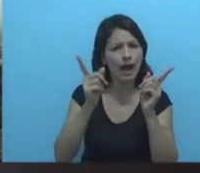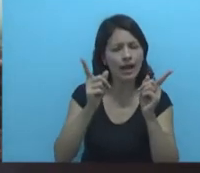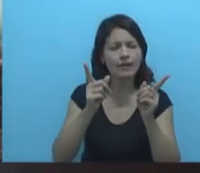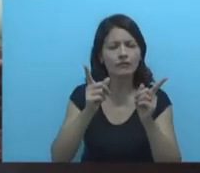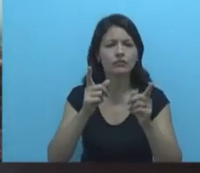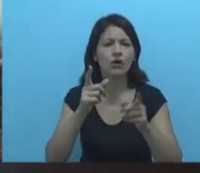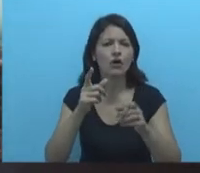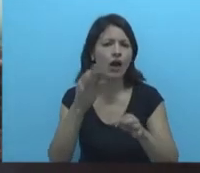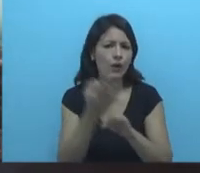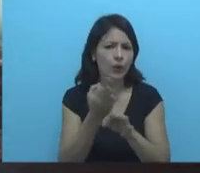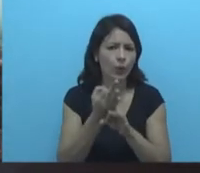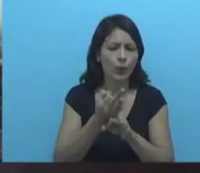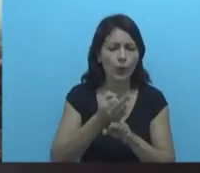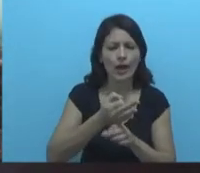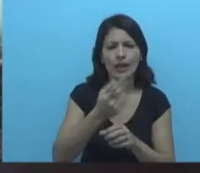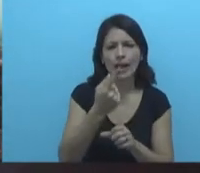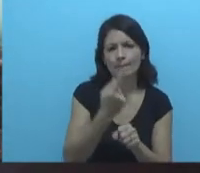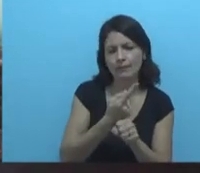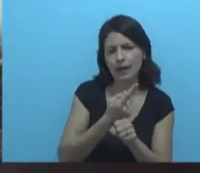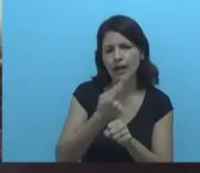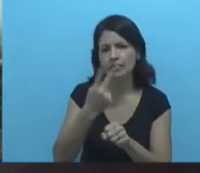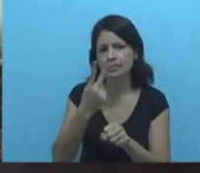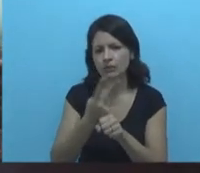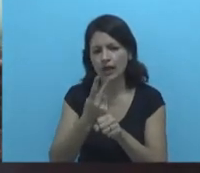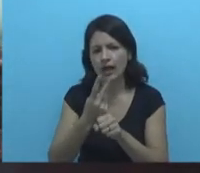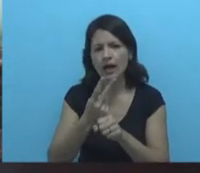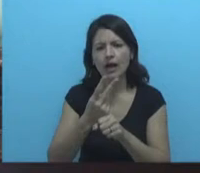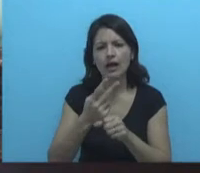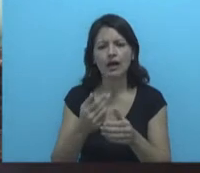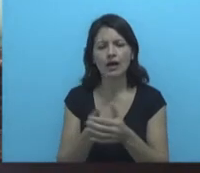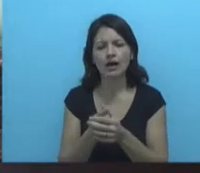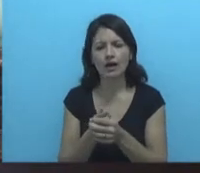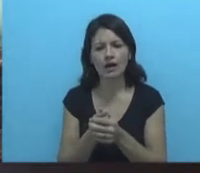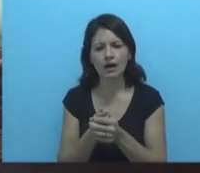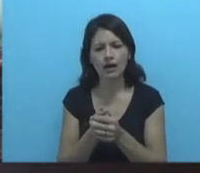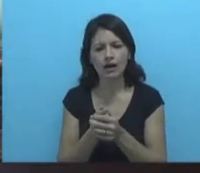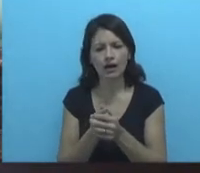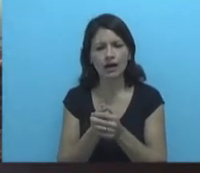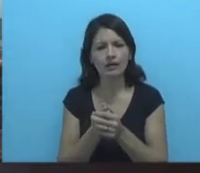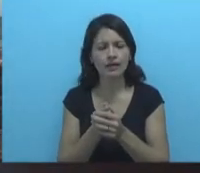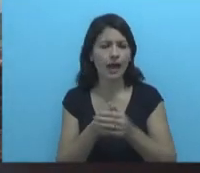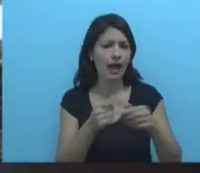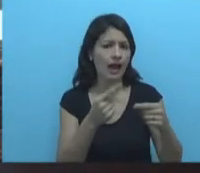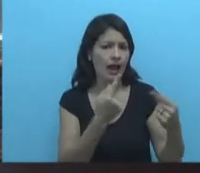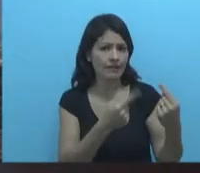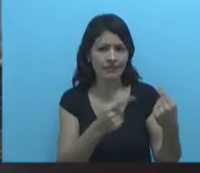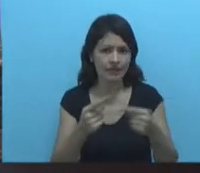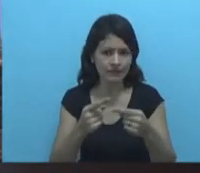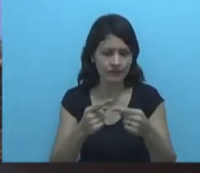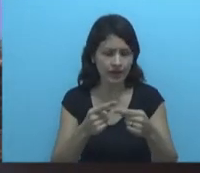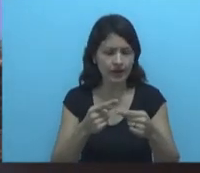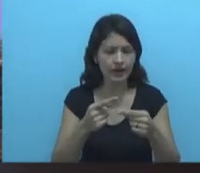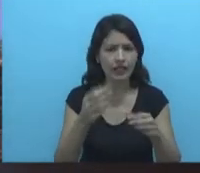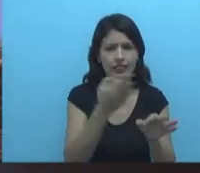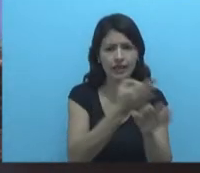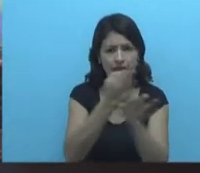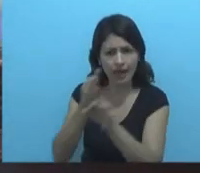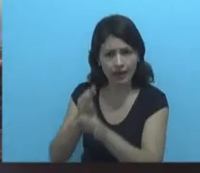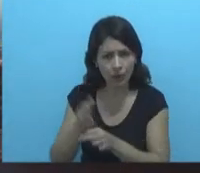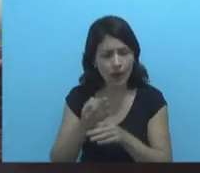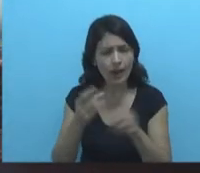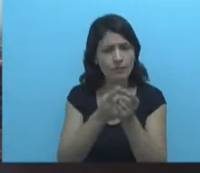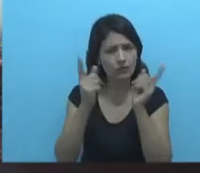liceo municipal Antonio Fuentes del Arco de la ciudad de Santa Fe al plan de vacunación contra el COVID.